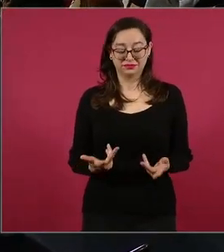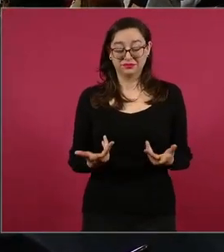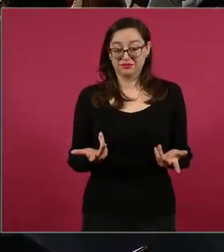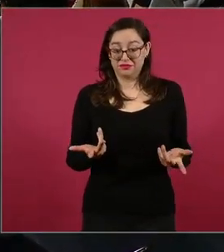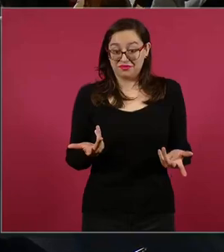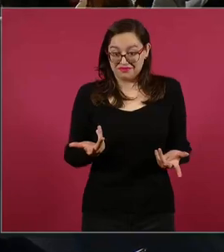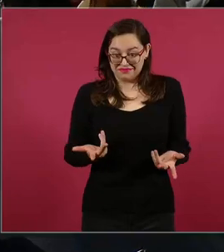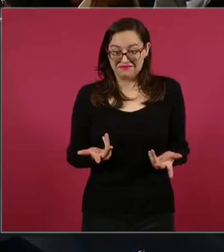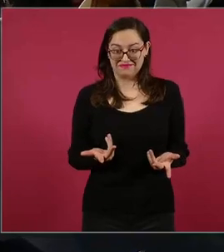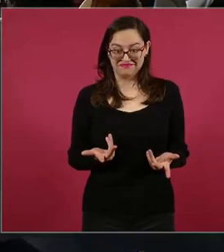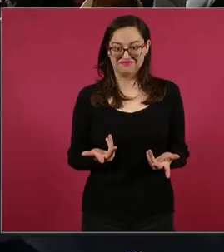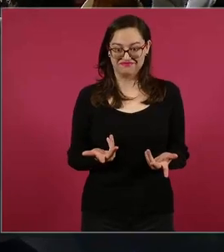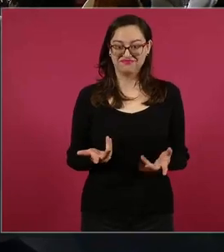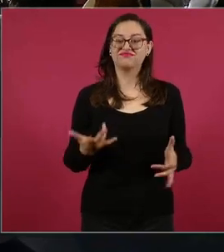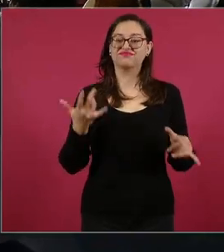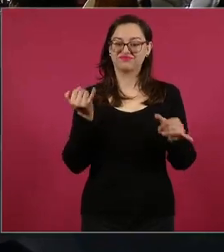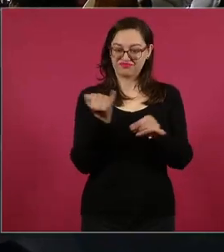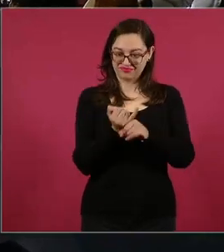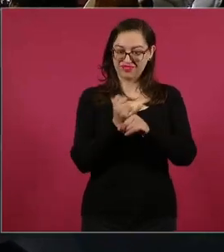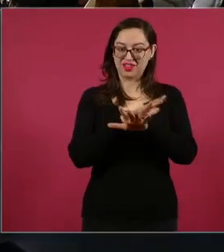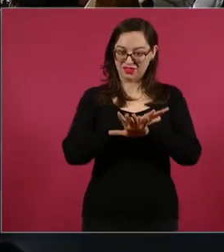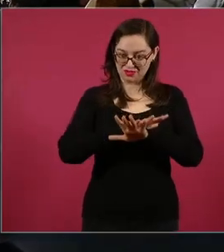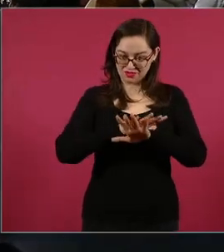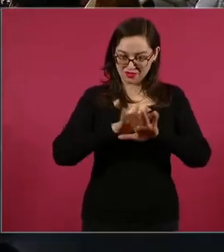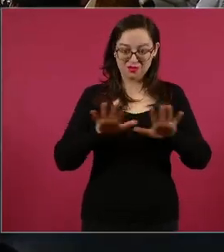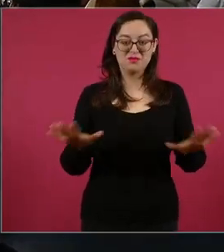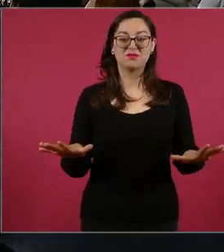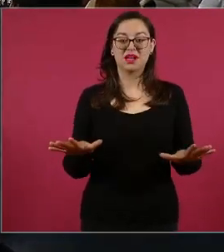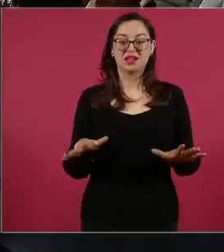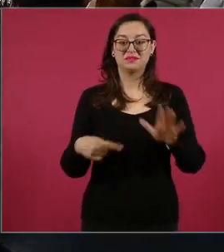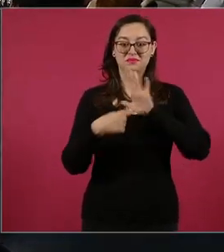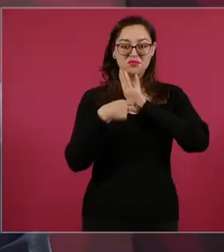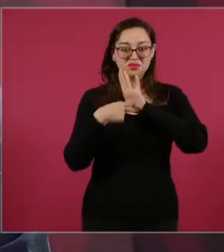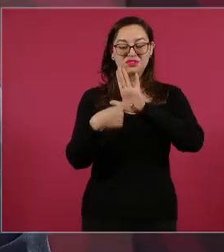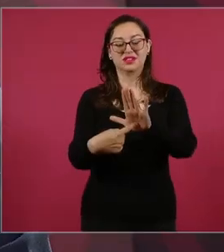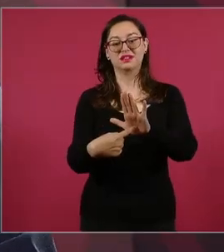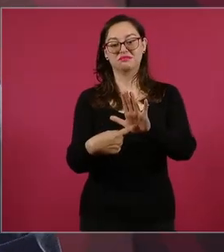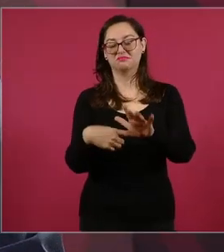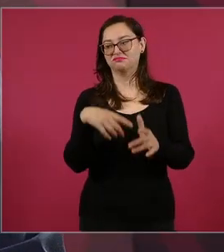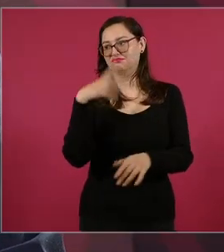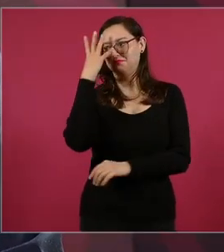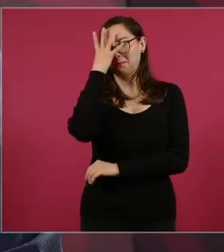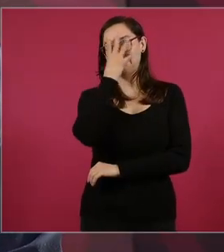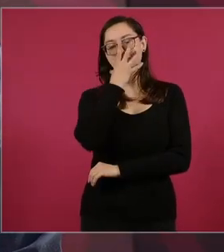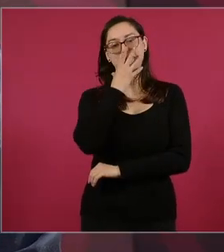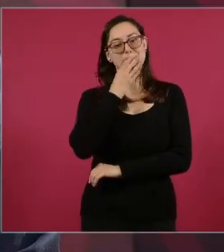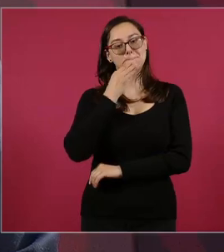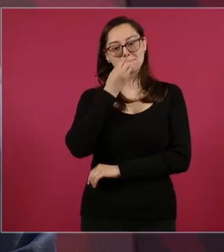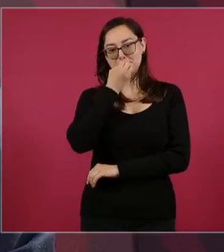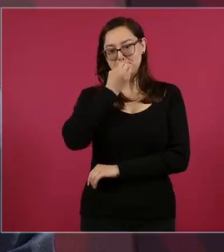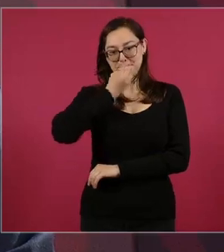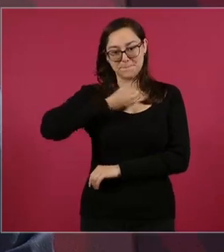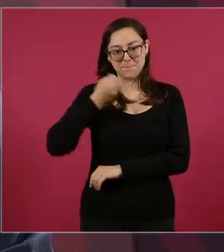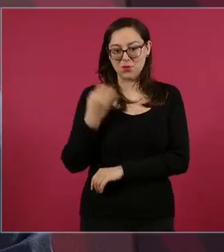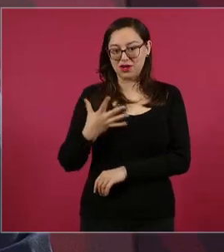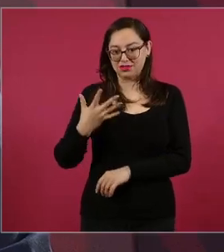¿cómo no informar sobre este paraíso terrenal?